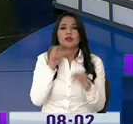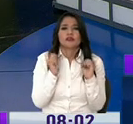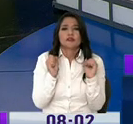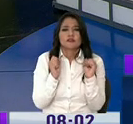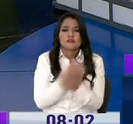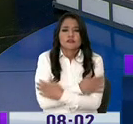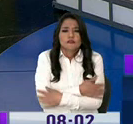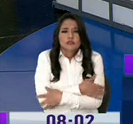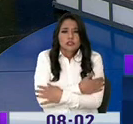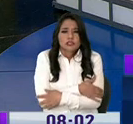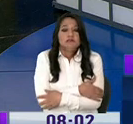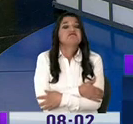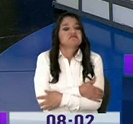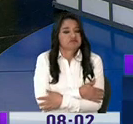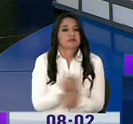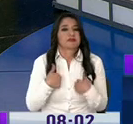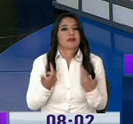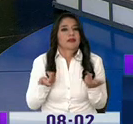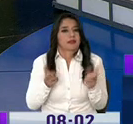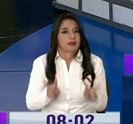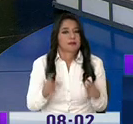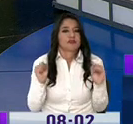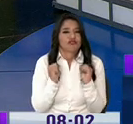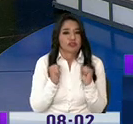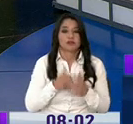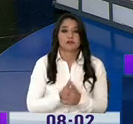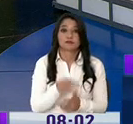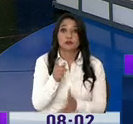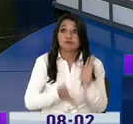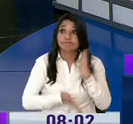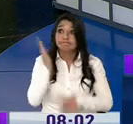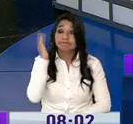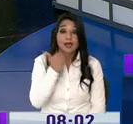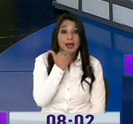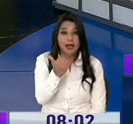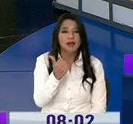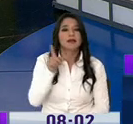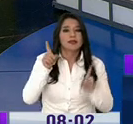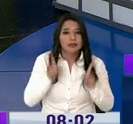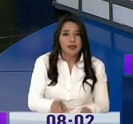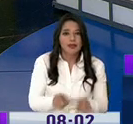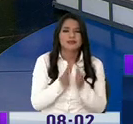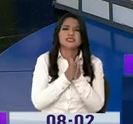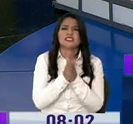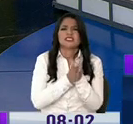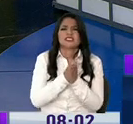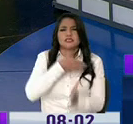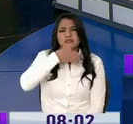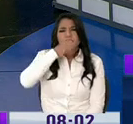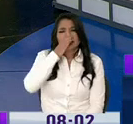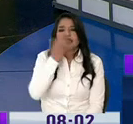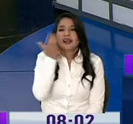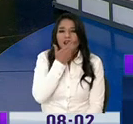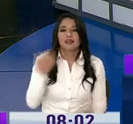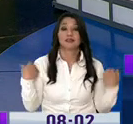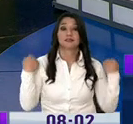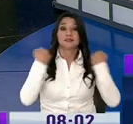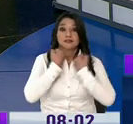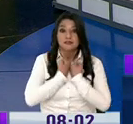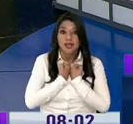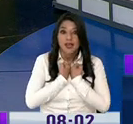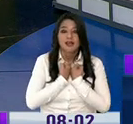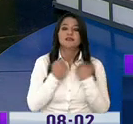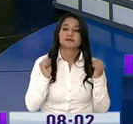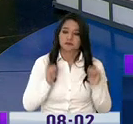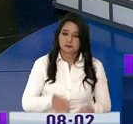la perspectiva del día de hoy también es sumamente frío, así que si está por salir, tómese un chocolatico caliente, póngase un saco o llévelo a la